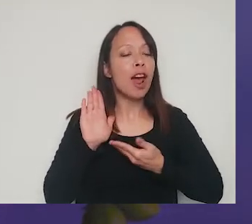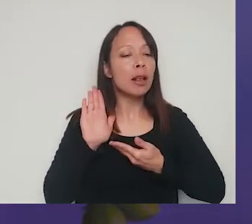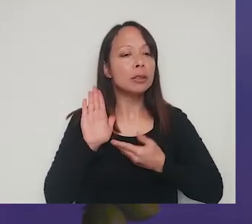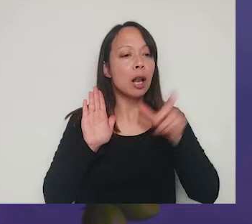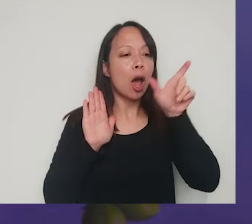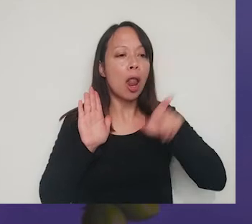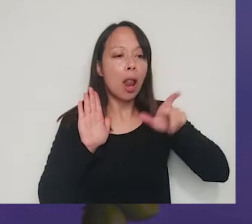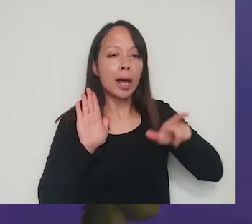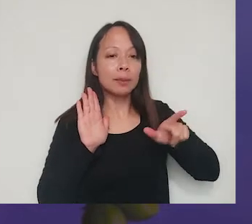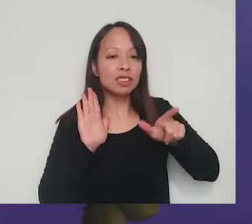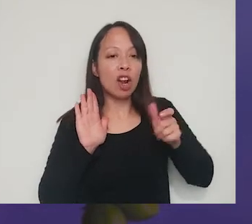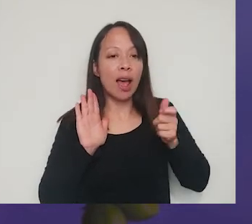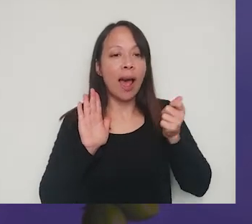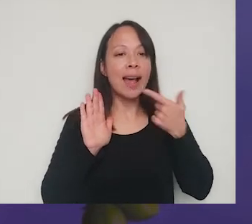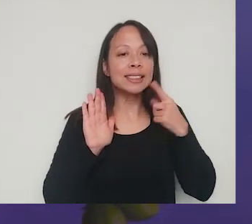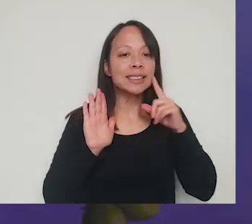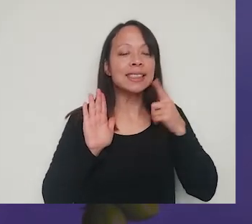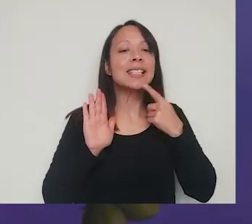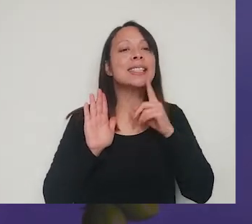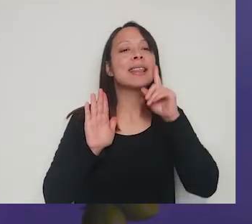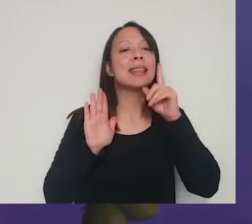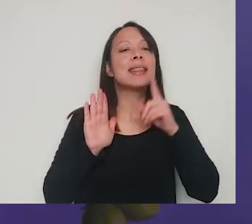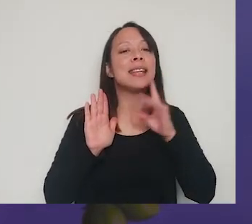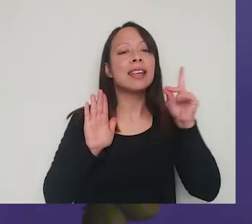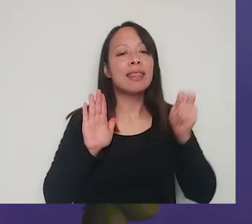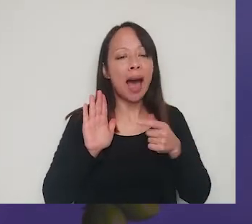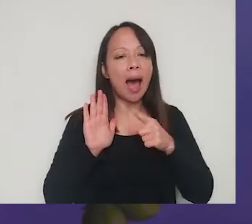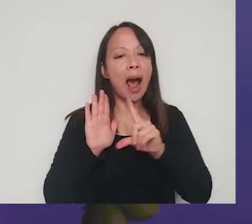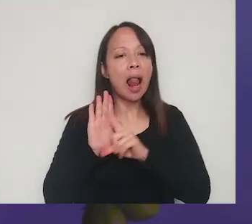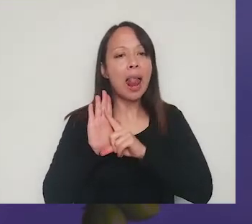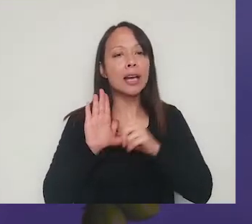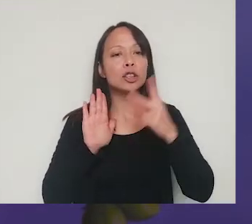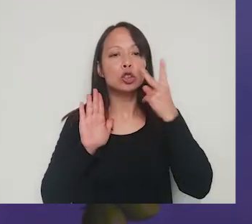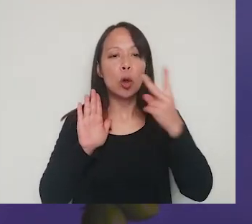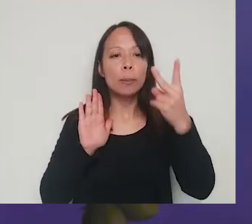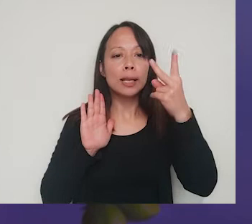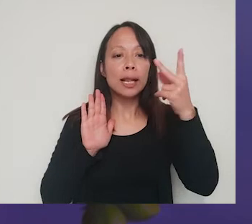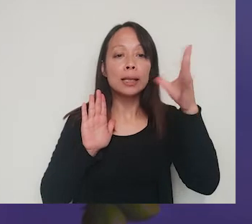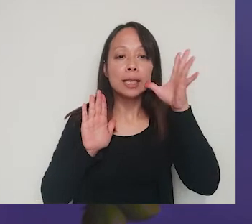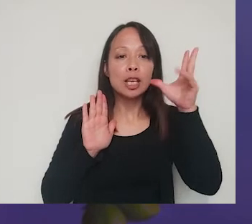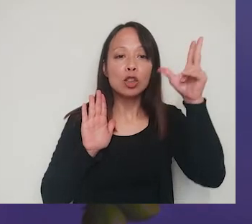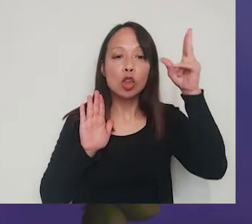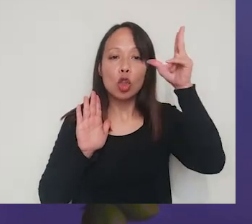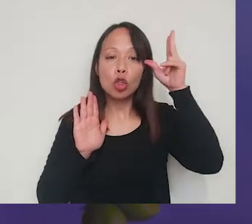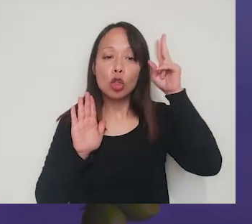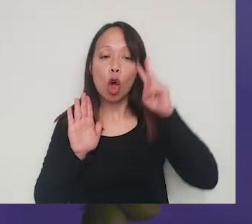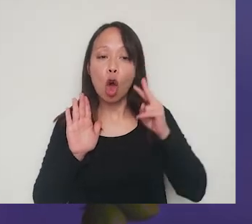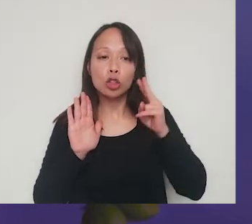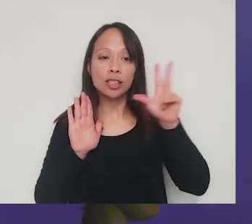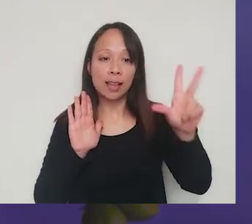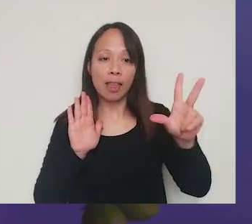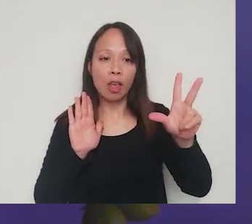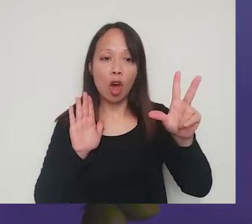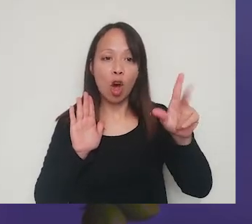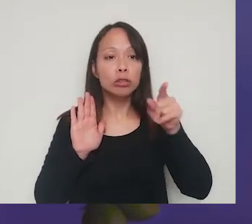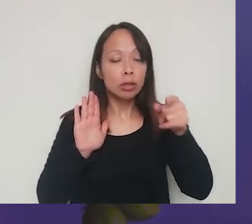Fertilización Humana Asistida y su decreto reglamentario, la Ley 26.862 y su decreto reglamentario. Esta ley es absolutamente